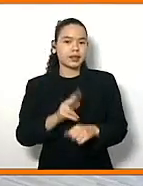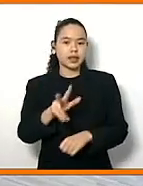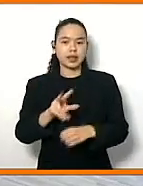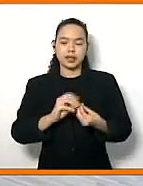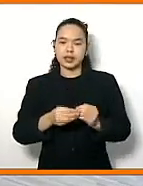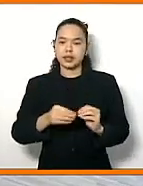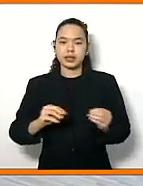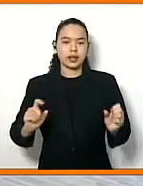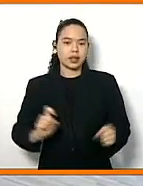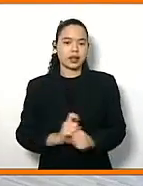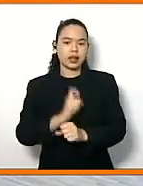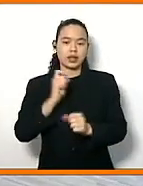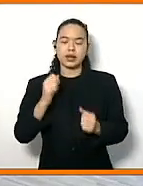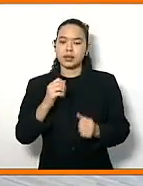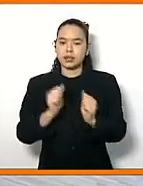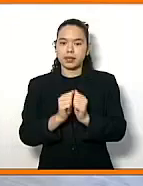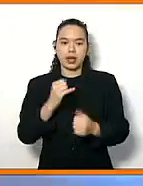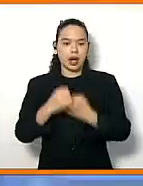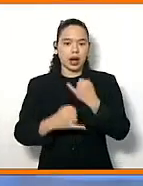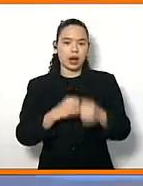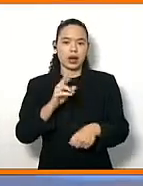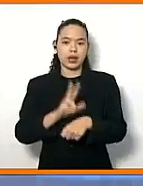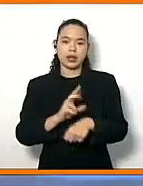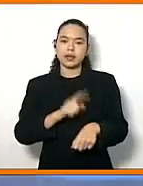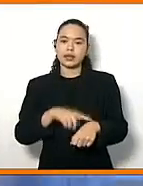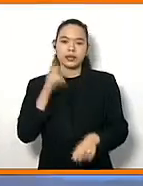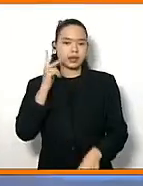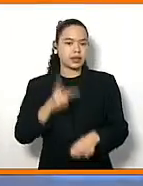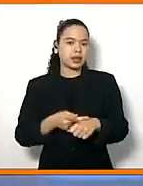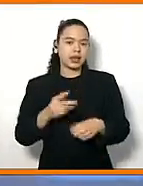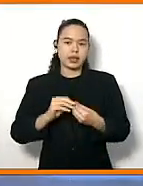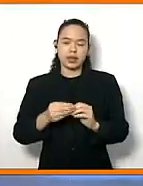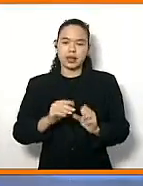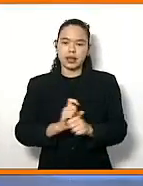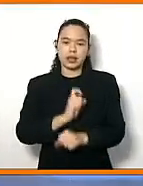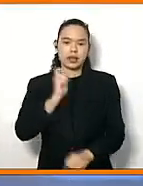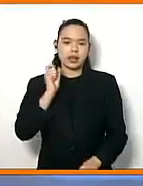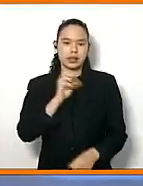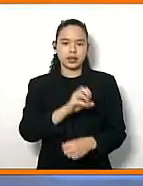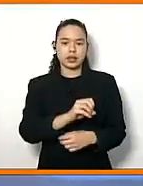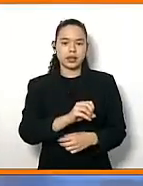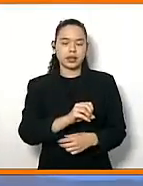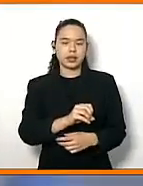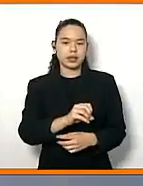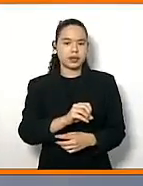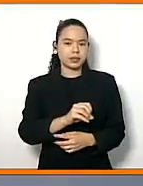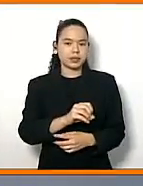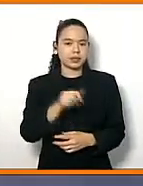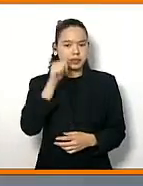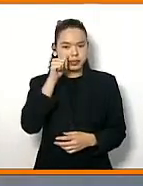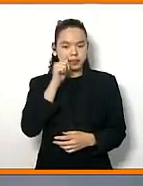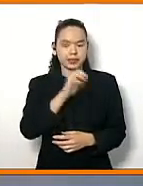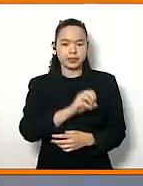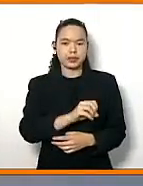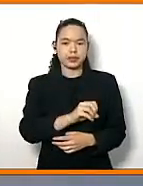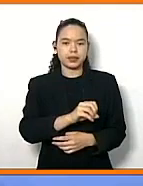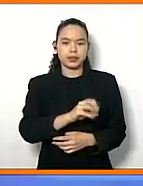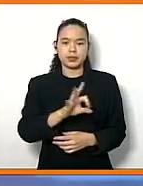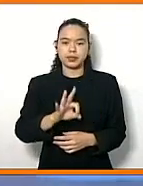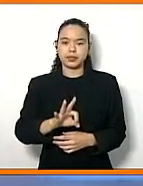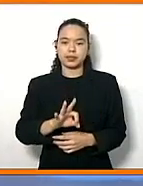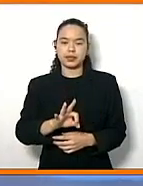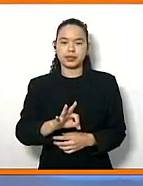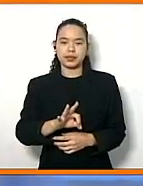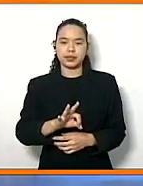3 dígitos ganadores para jugar 3. Se viene tu primer dígito y este es el 0. Segundo dígito. Atentos, este es el